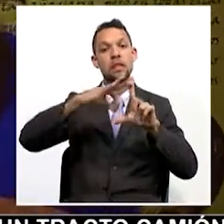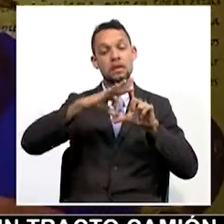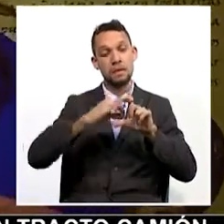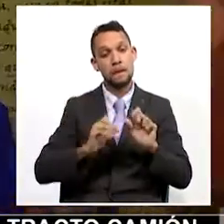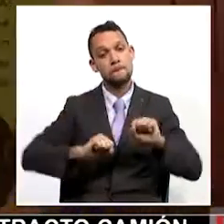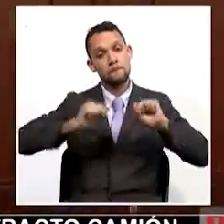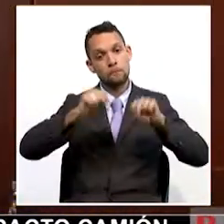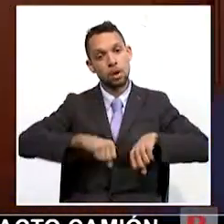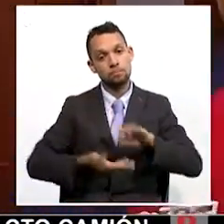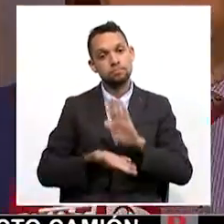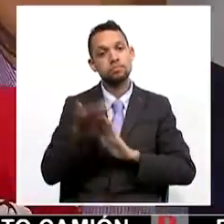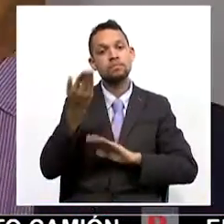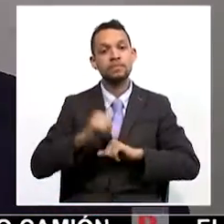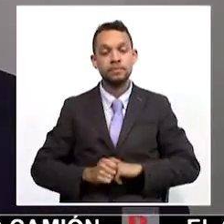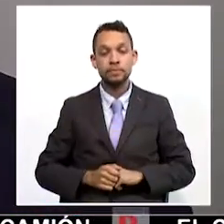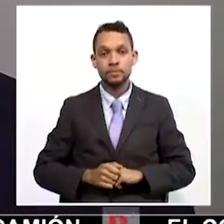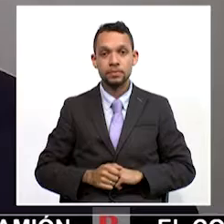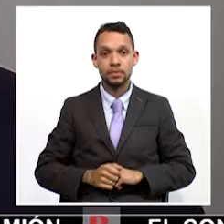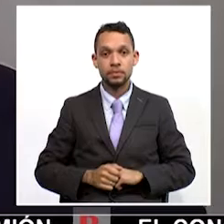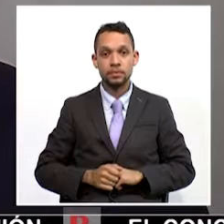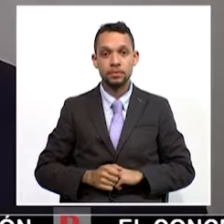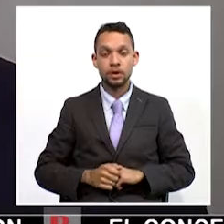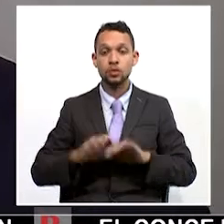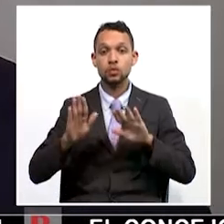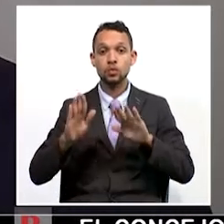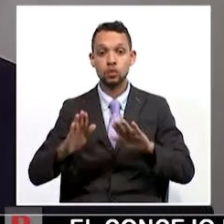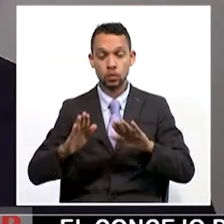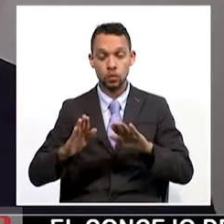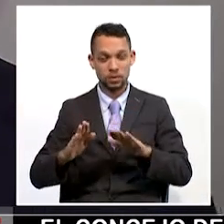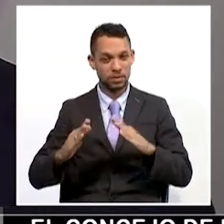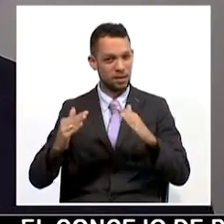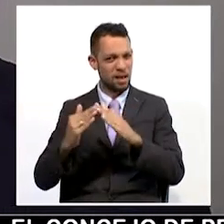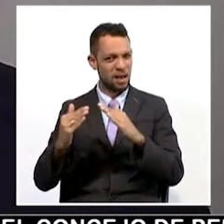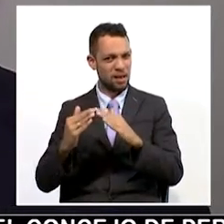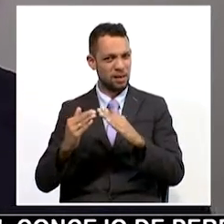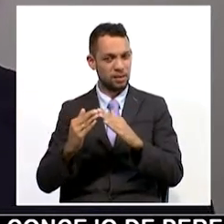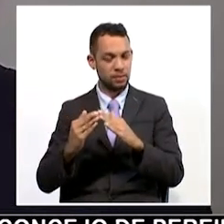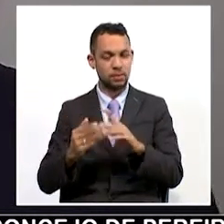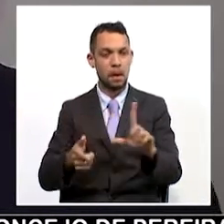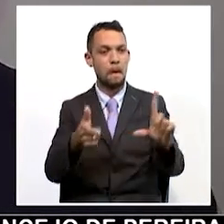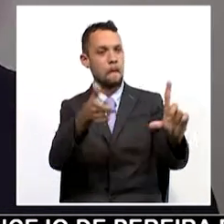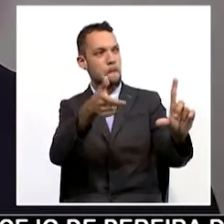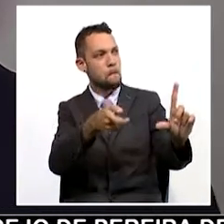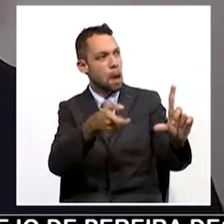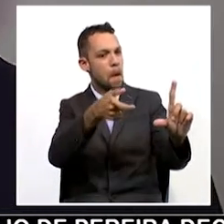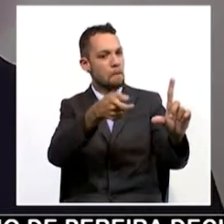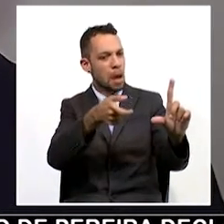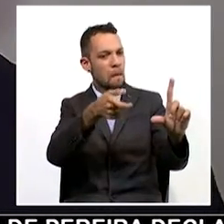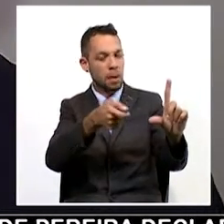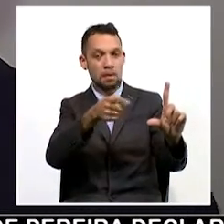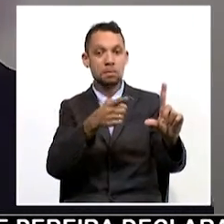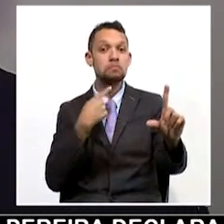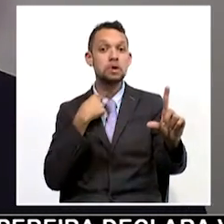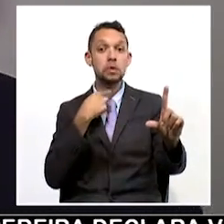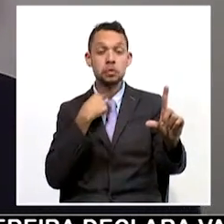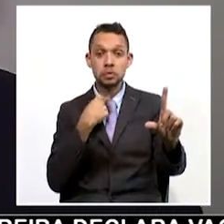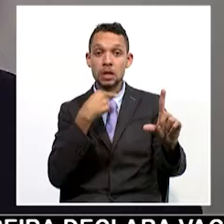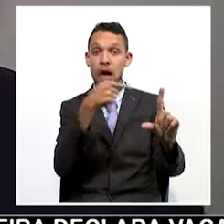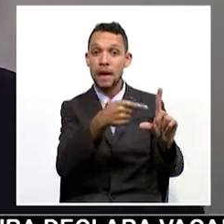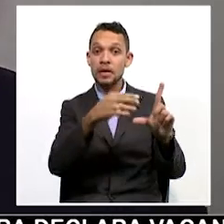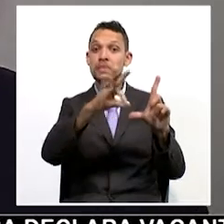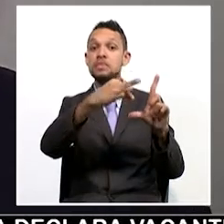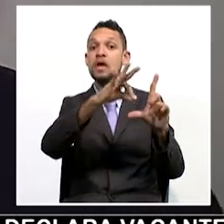también la imagen y la marca. En mi casa yo canaleo y encuentro a Telecafé y